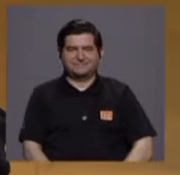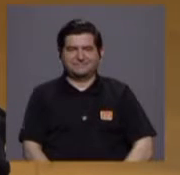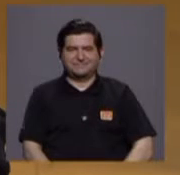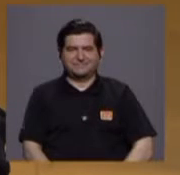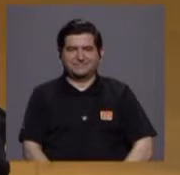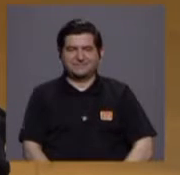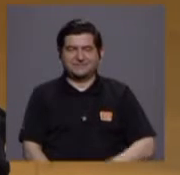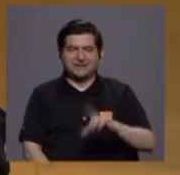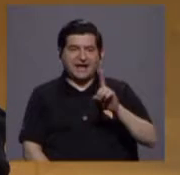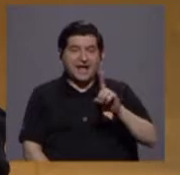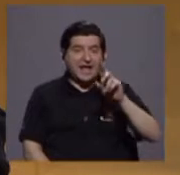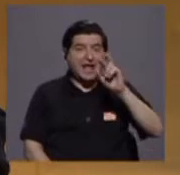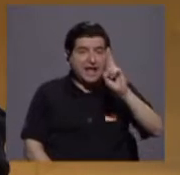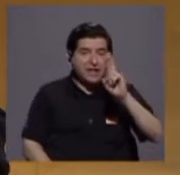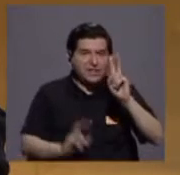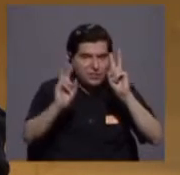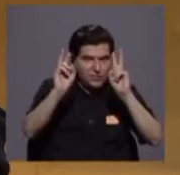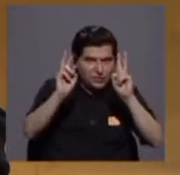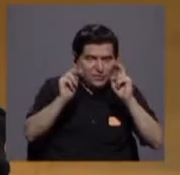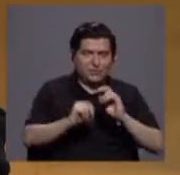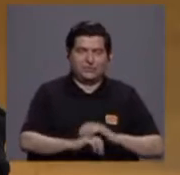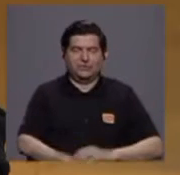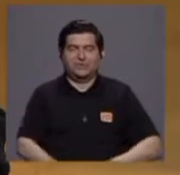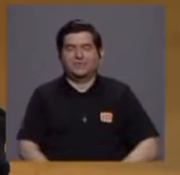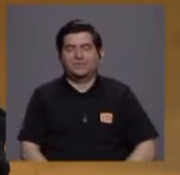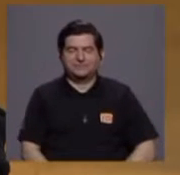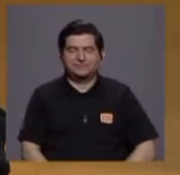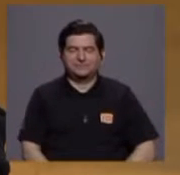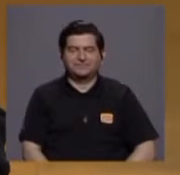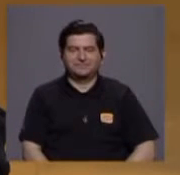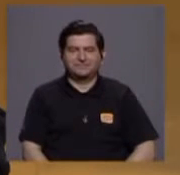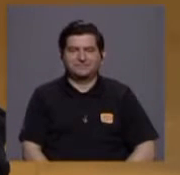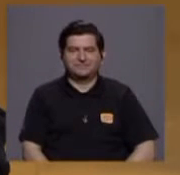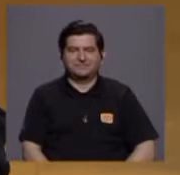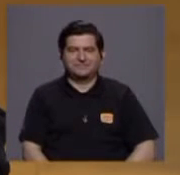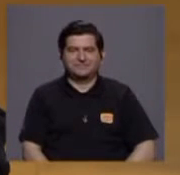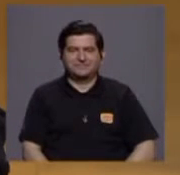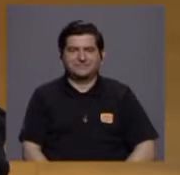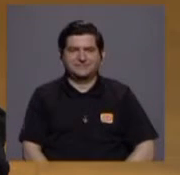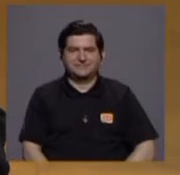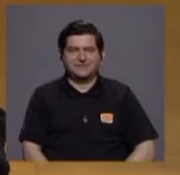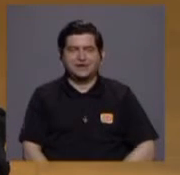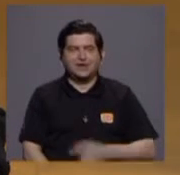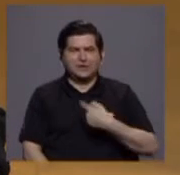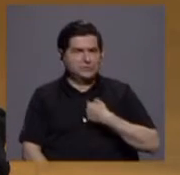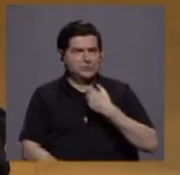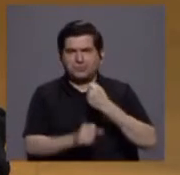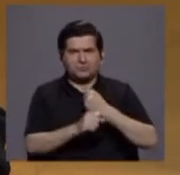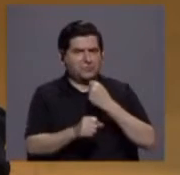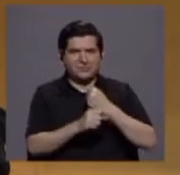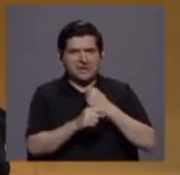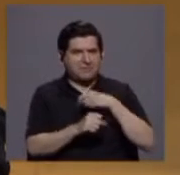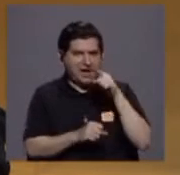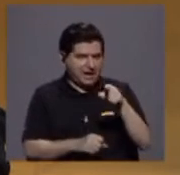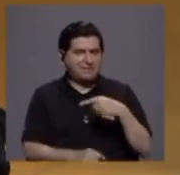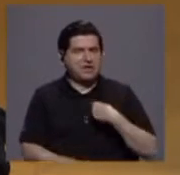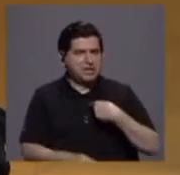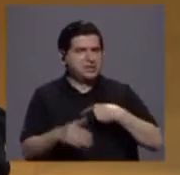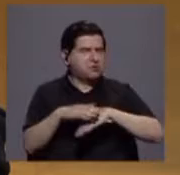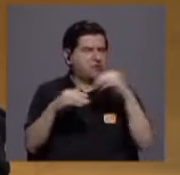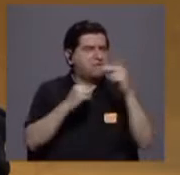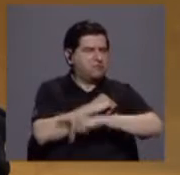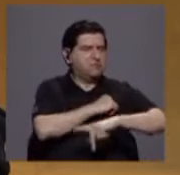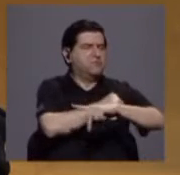doctorcito, como le decíamos con cariño, y por cierto, yo no trabajaba ahí, yo estaba fuera del